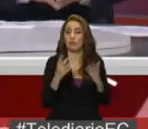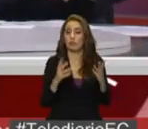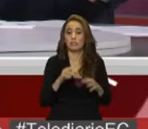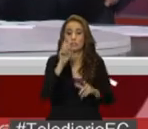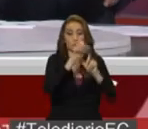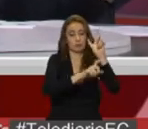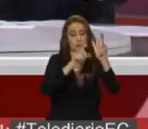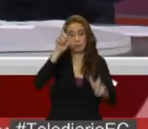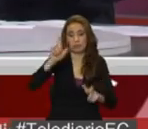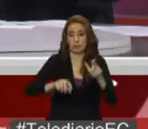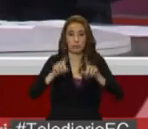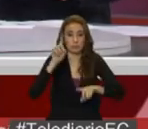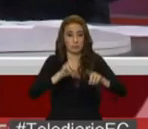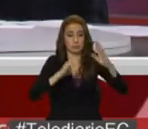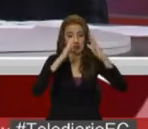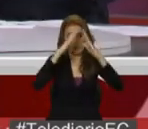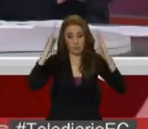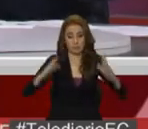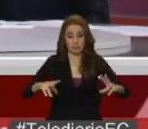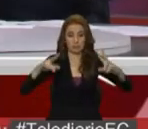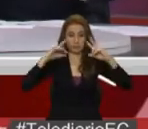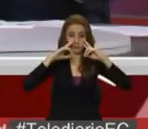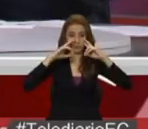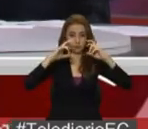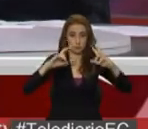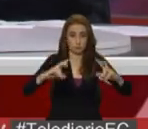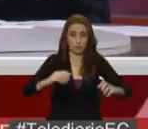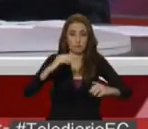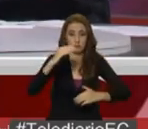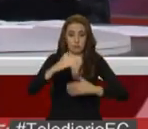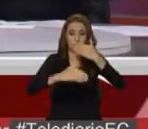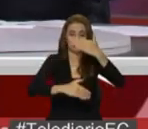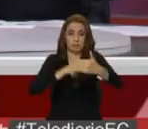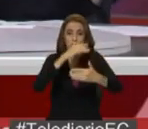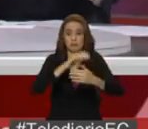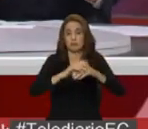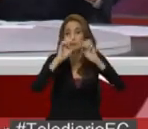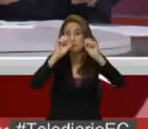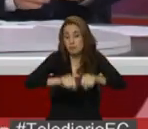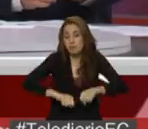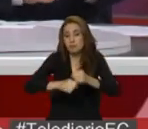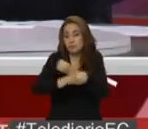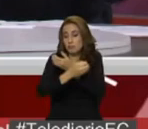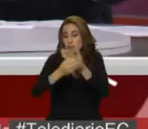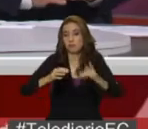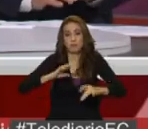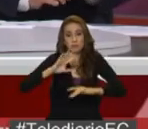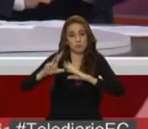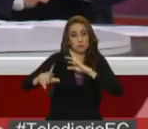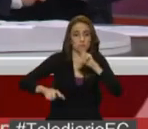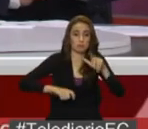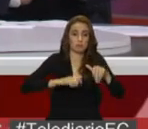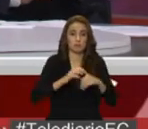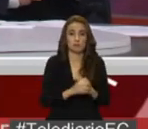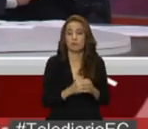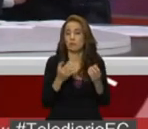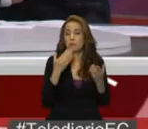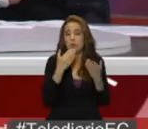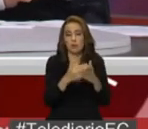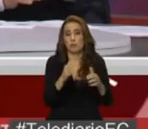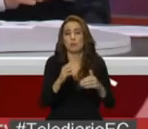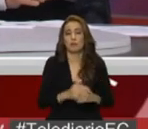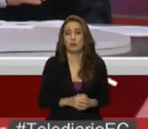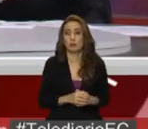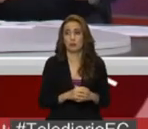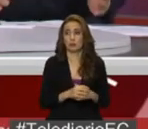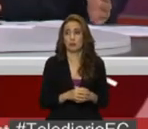a los domicilios de varias personas que están relacionadas de una u otra forma con posibles actos de corrupción. Hemos visto allanamientos, por ejemplo, al